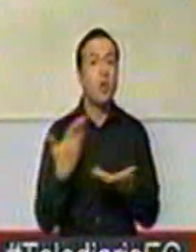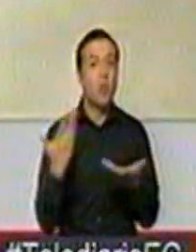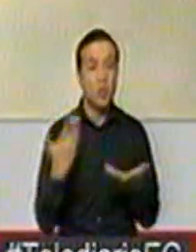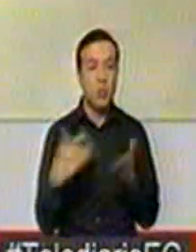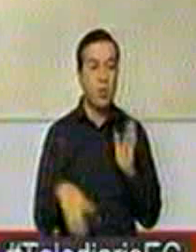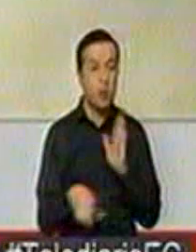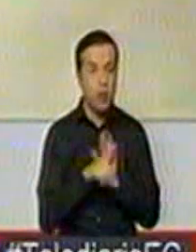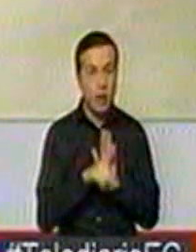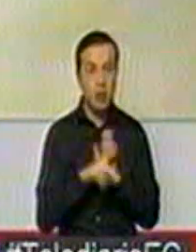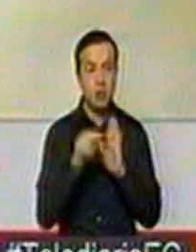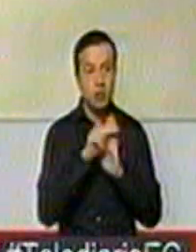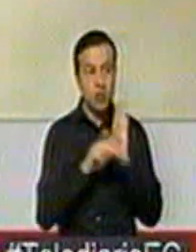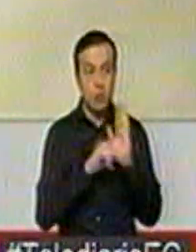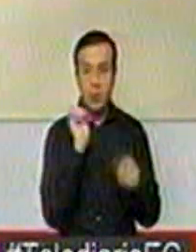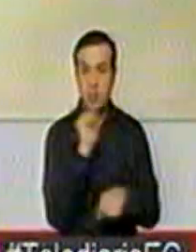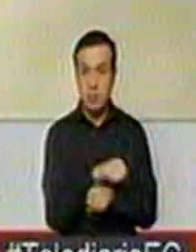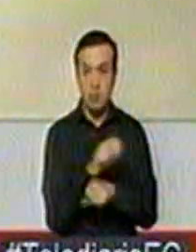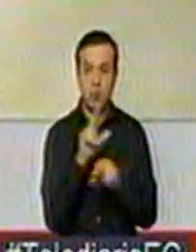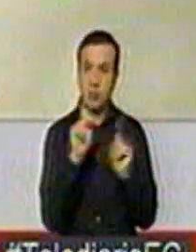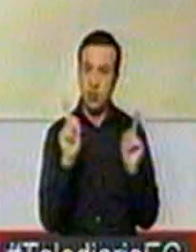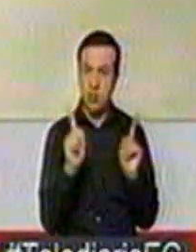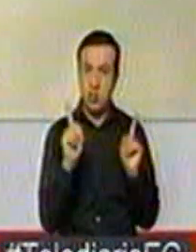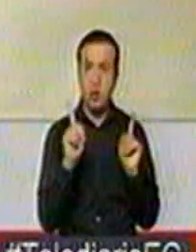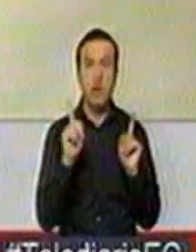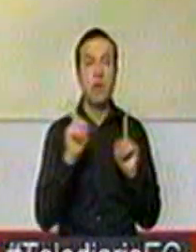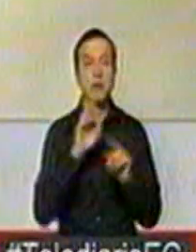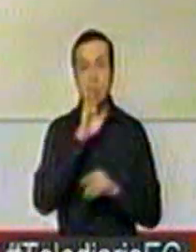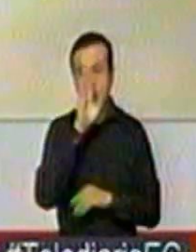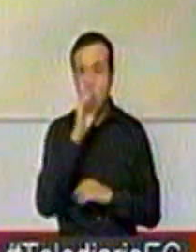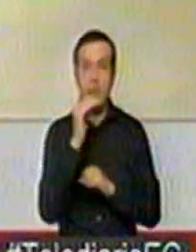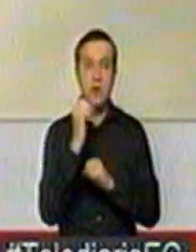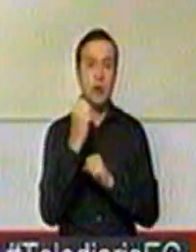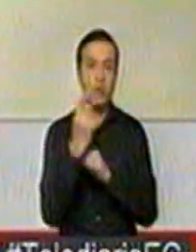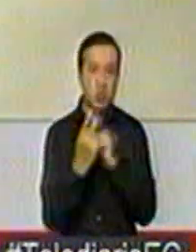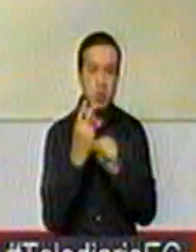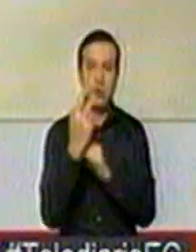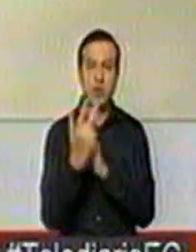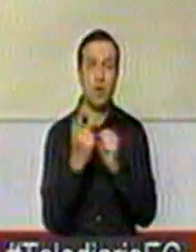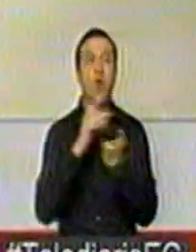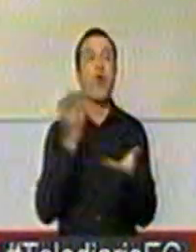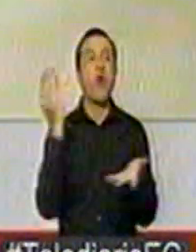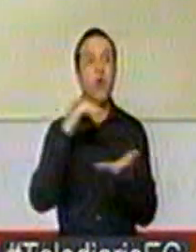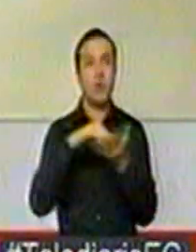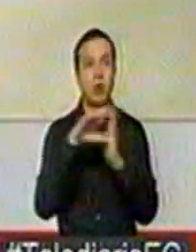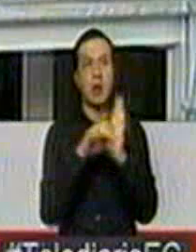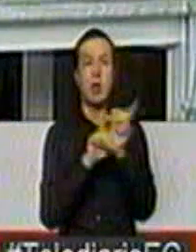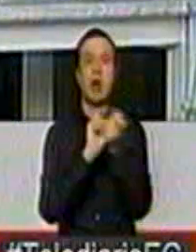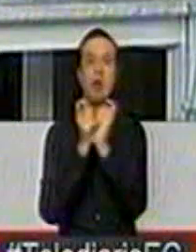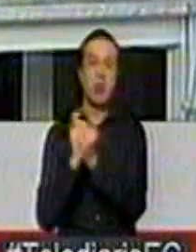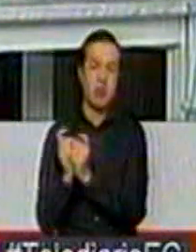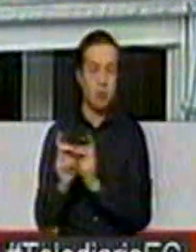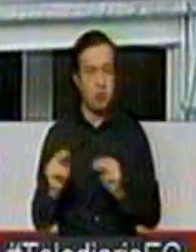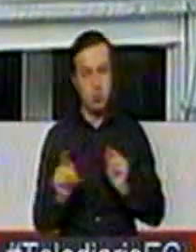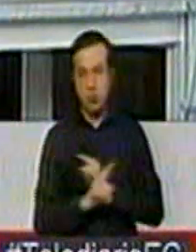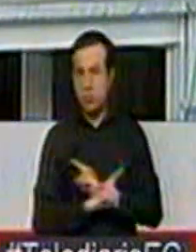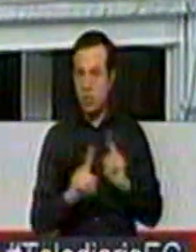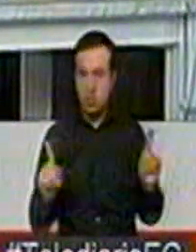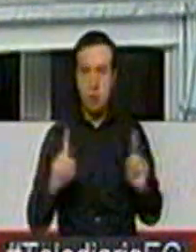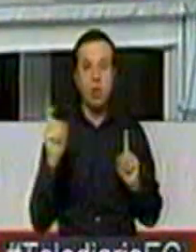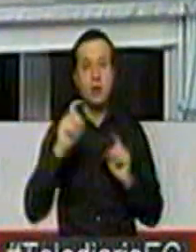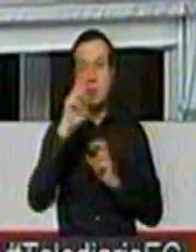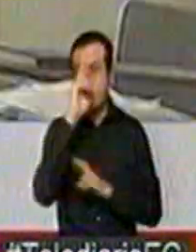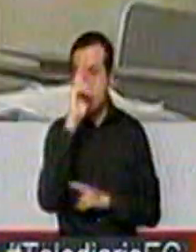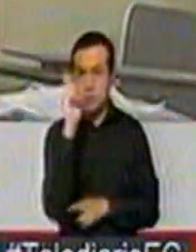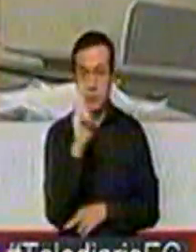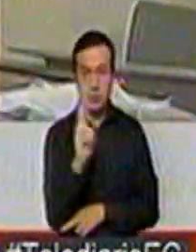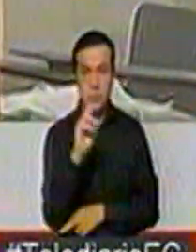ley. No podemos permitirnos refundar el país cada 4 años, cada 2 años. No podemos reinventar nuevas soluciones. En lo referente al respeto, se